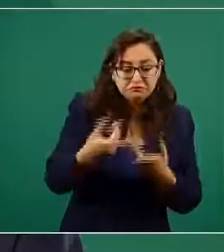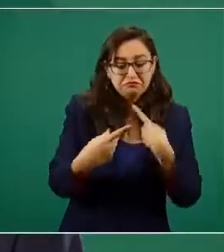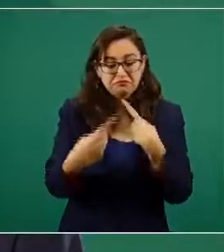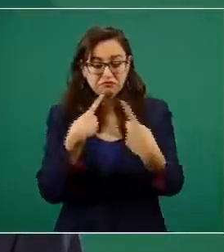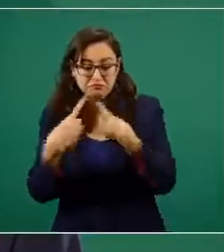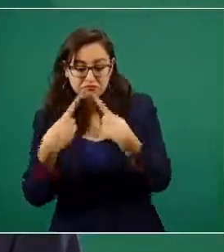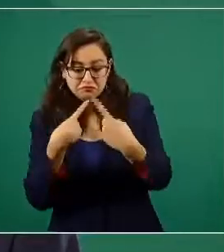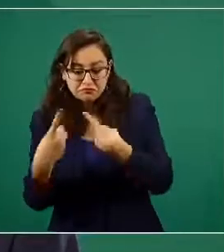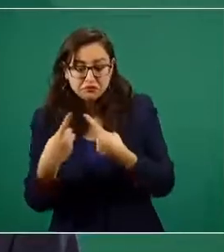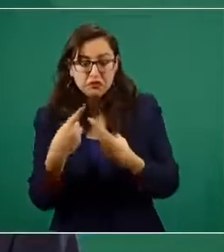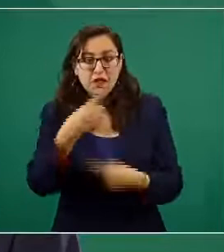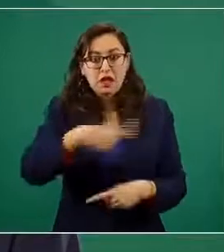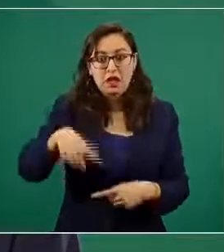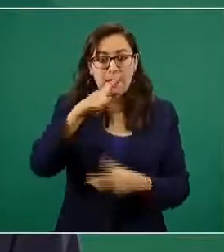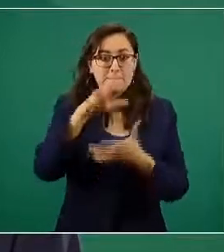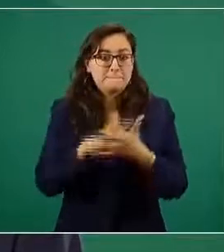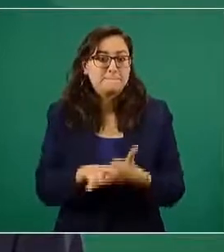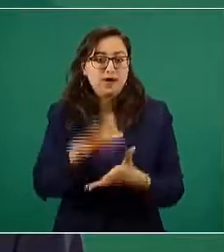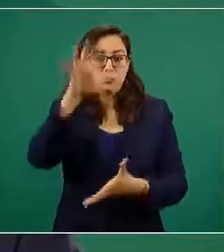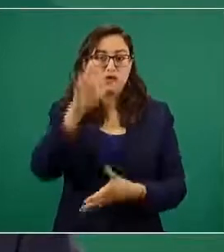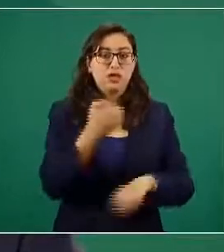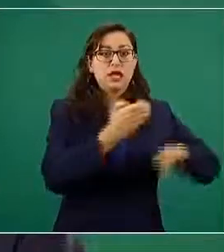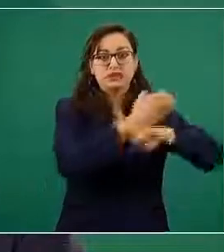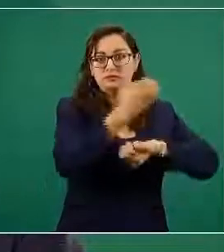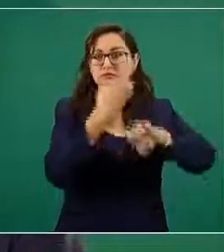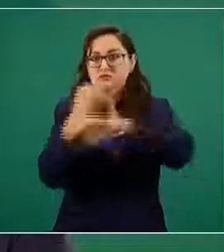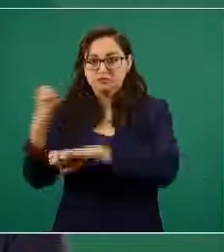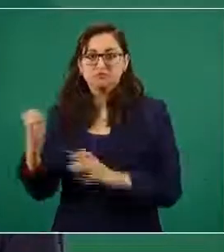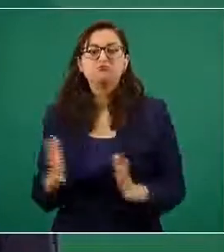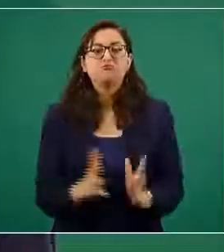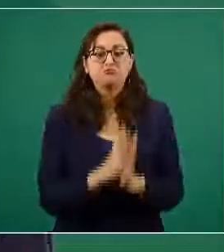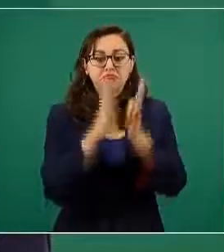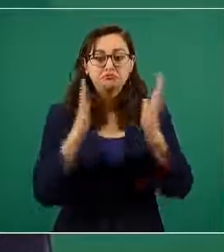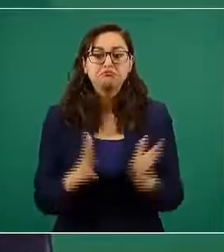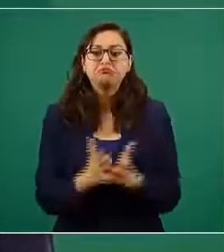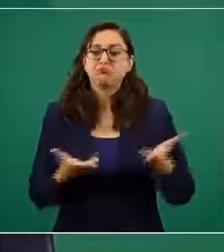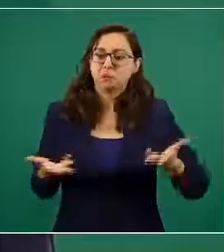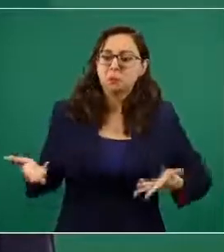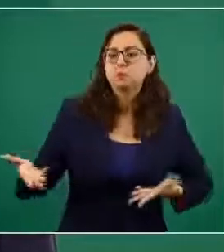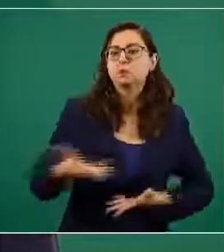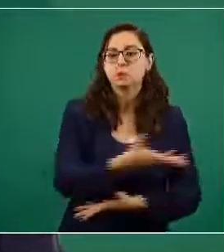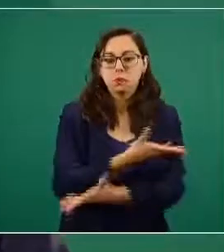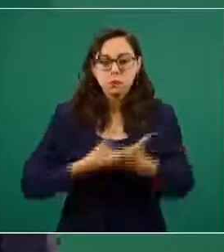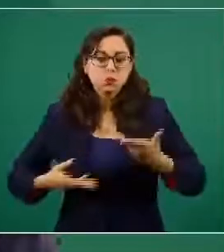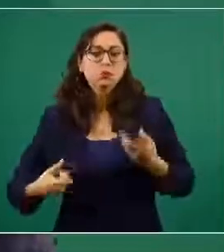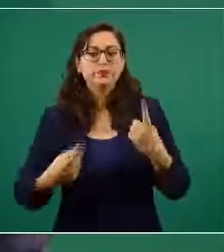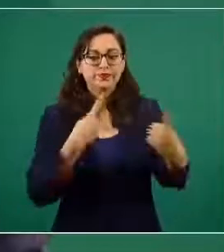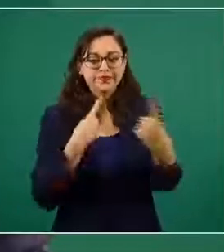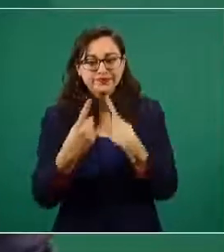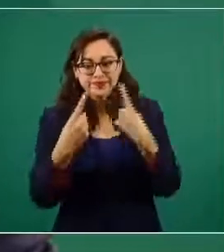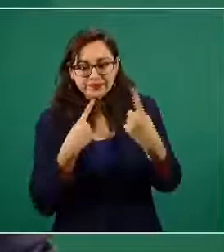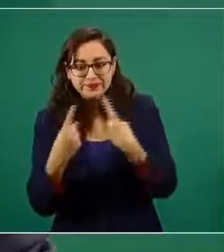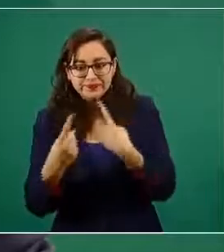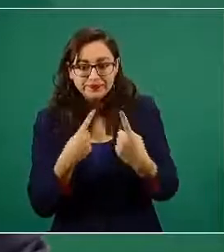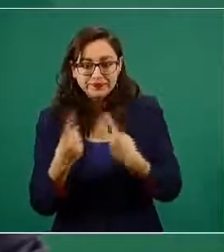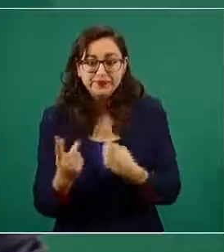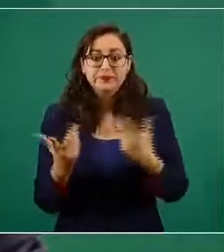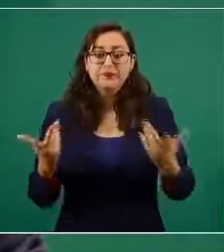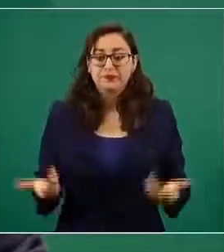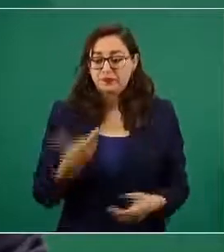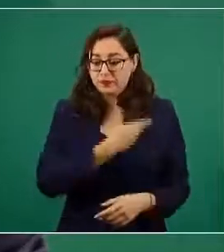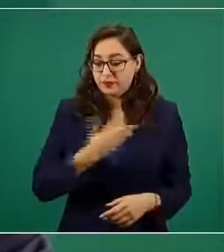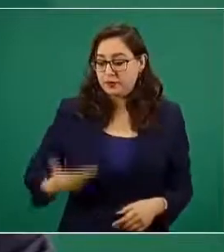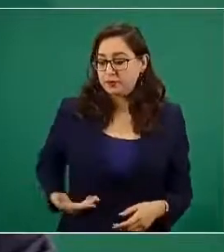representa la mayoría de los gobiernos estatales, en la que tenemos este diálogo muy fluido, muy constructivo, y el presidente de